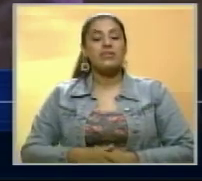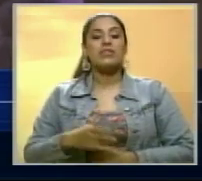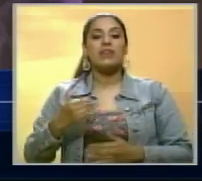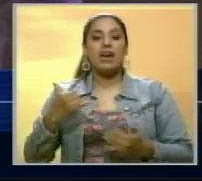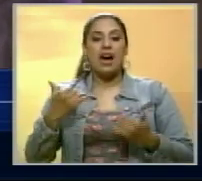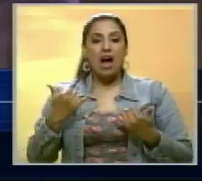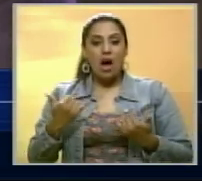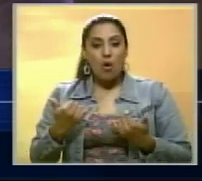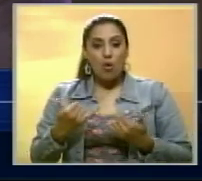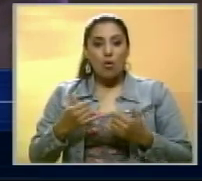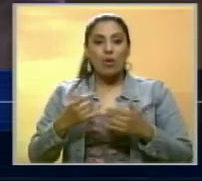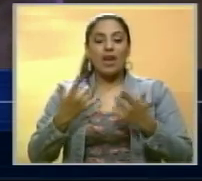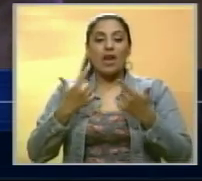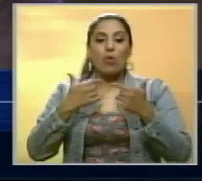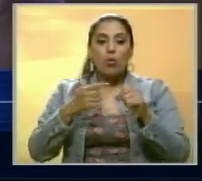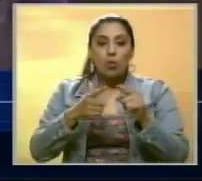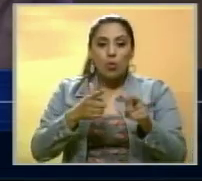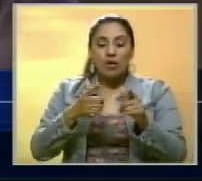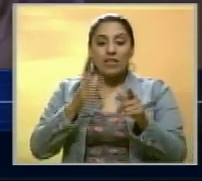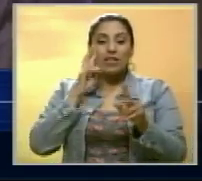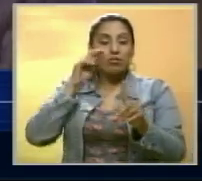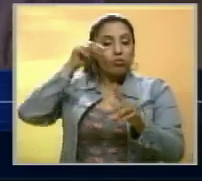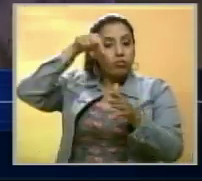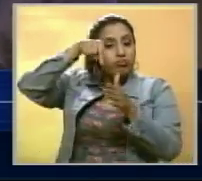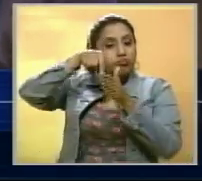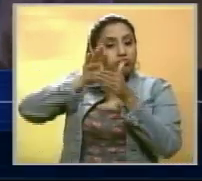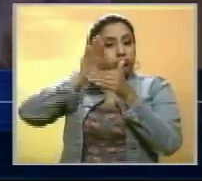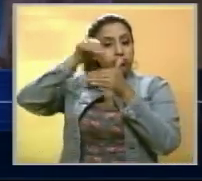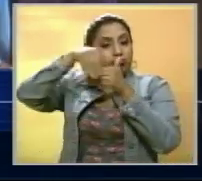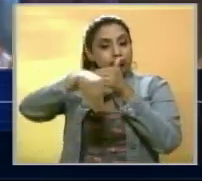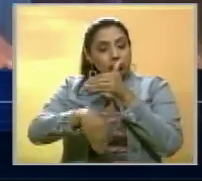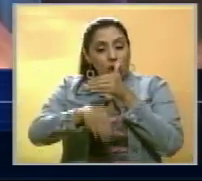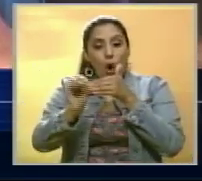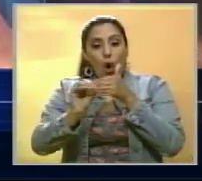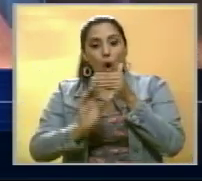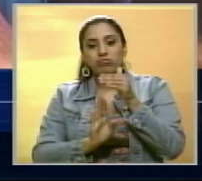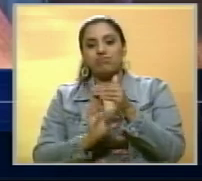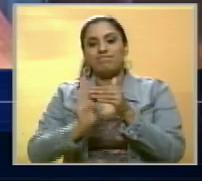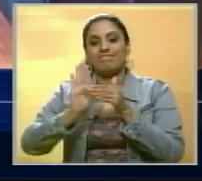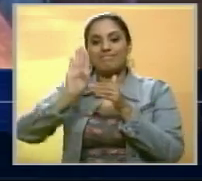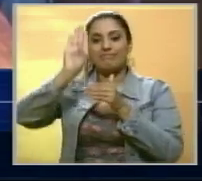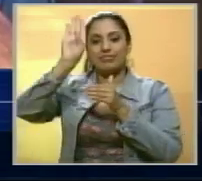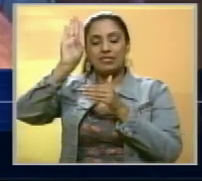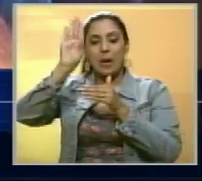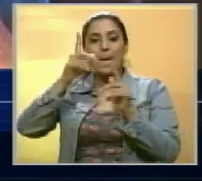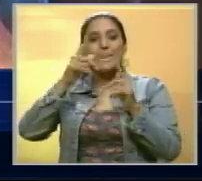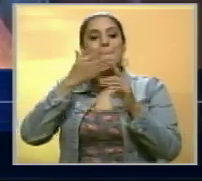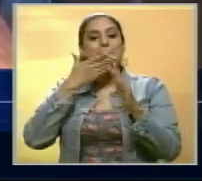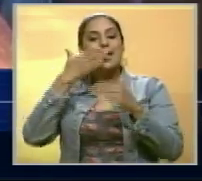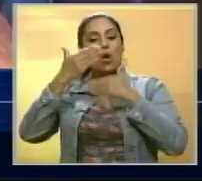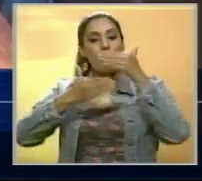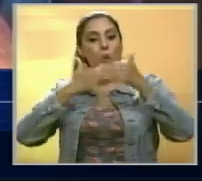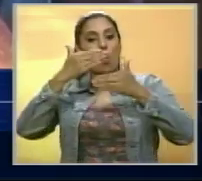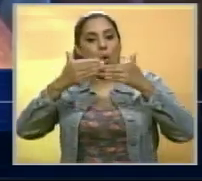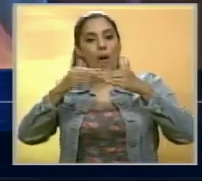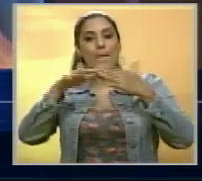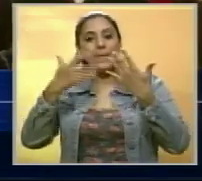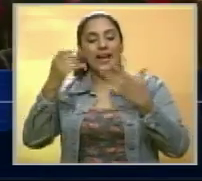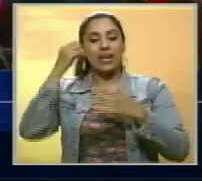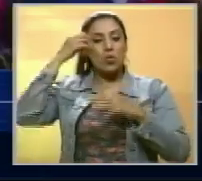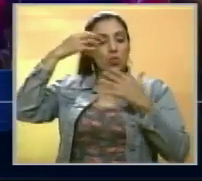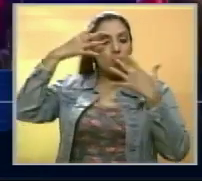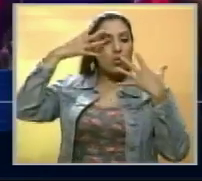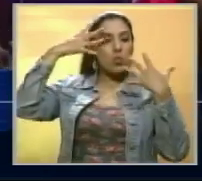vas al abismo o subes al cerro donde la